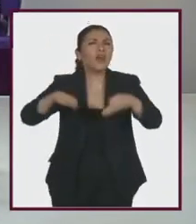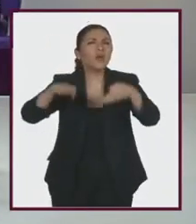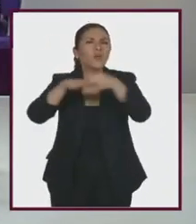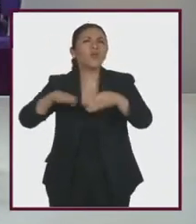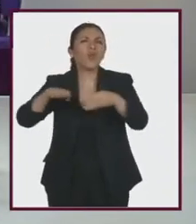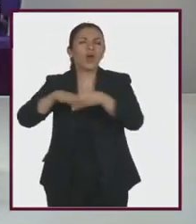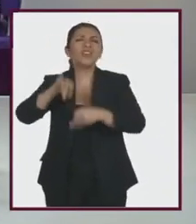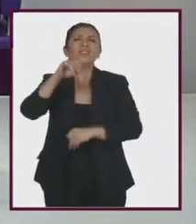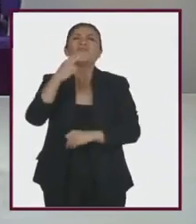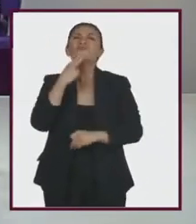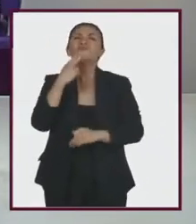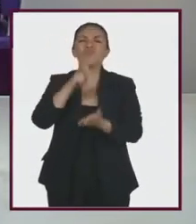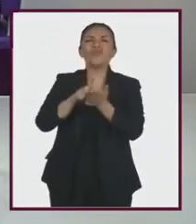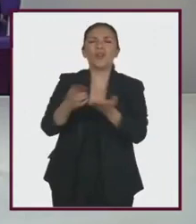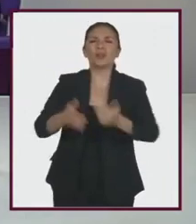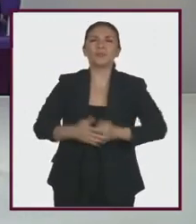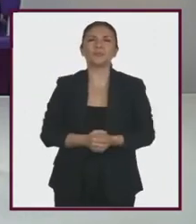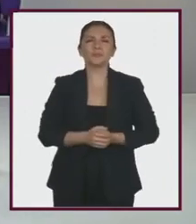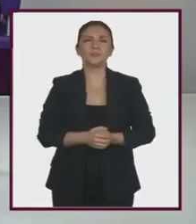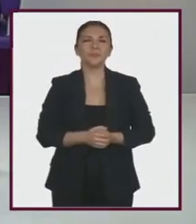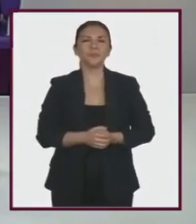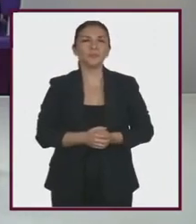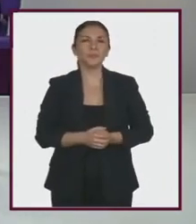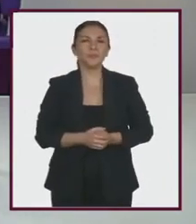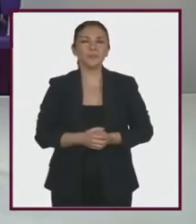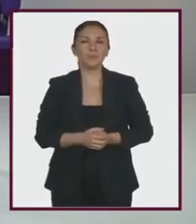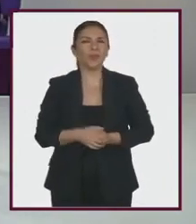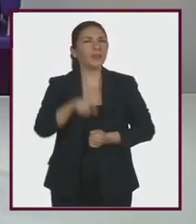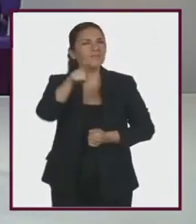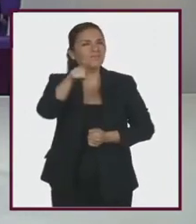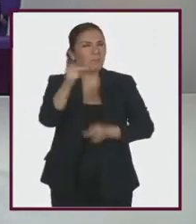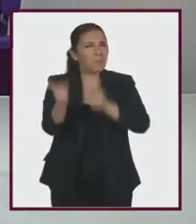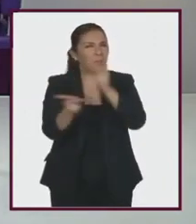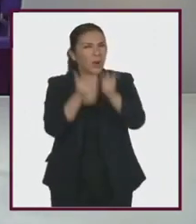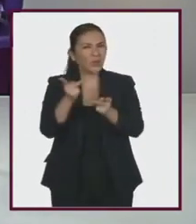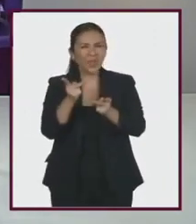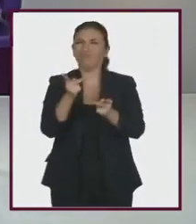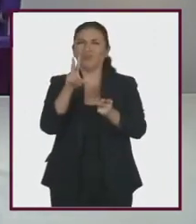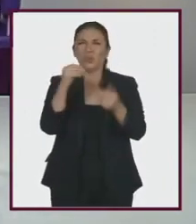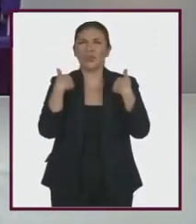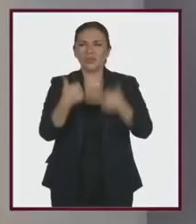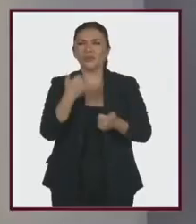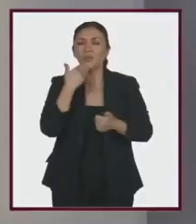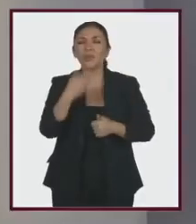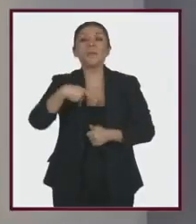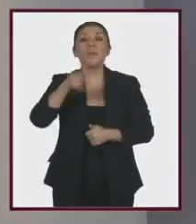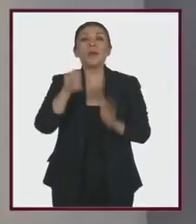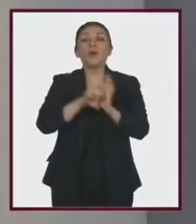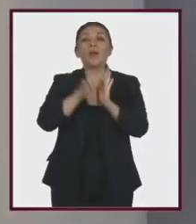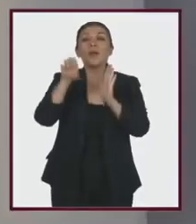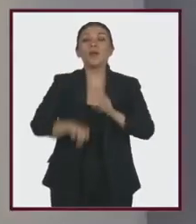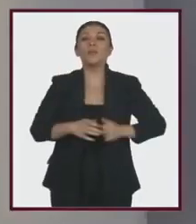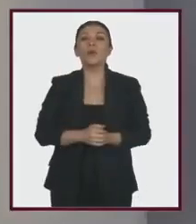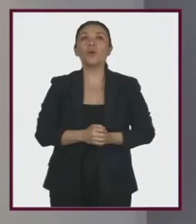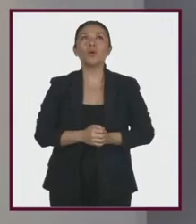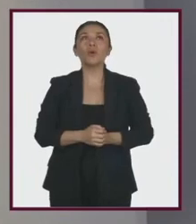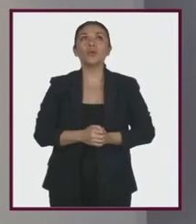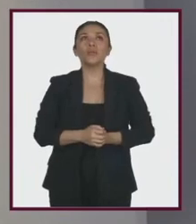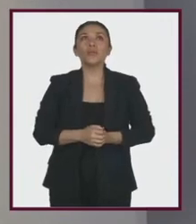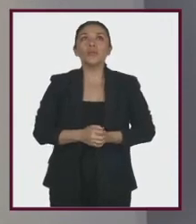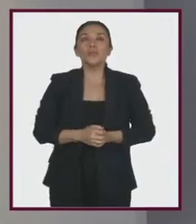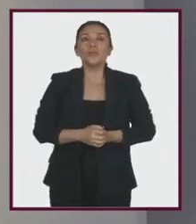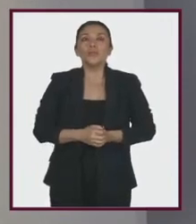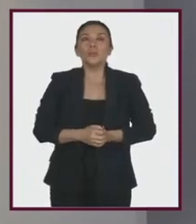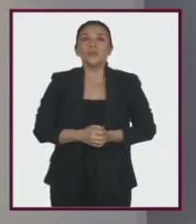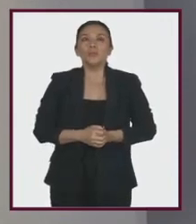Paulina Vázquez? Pues no sé bien a qué se referirá, pero si hablamos, por ejemplo,